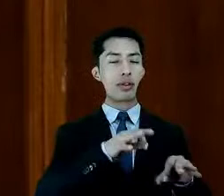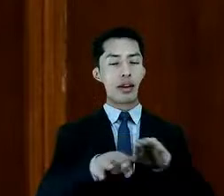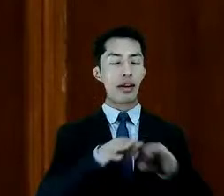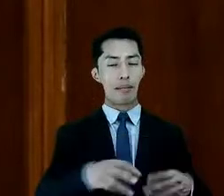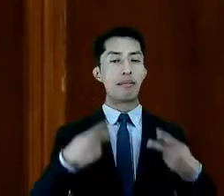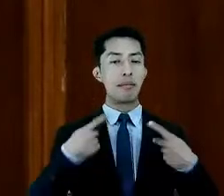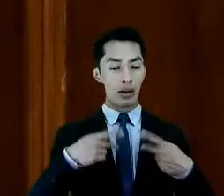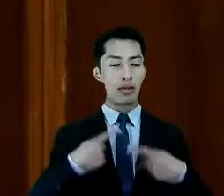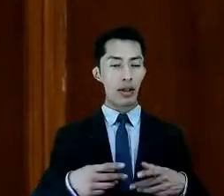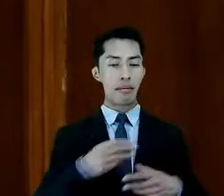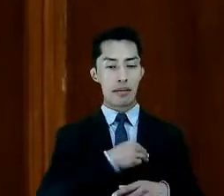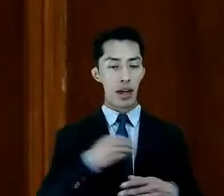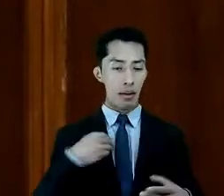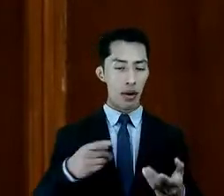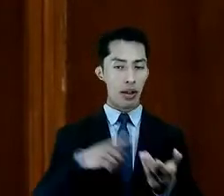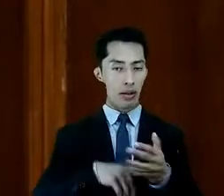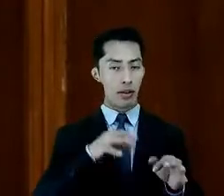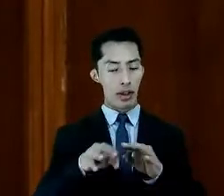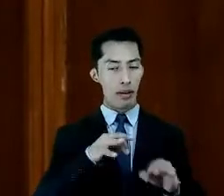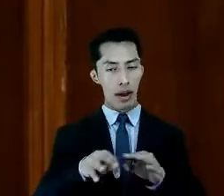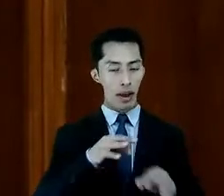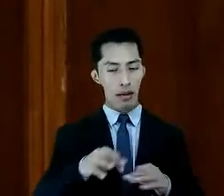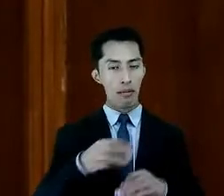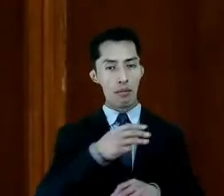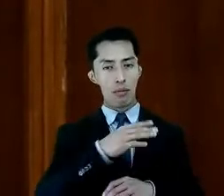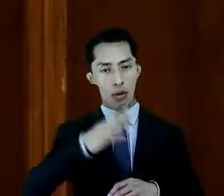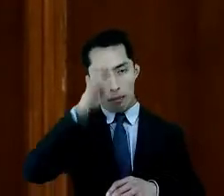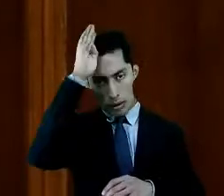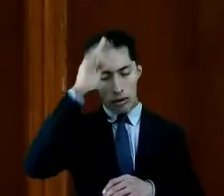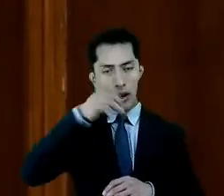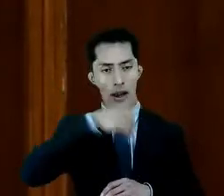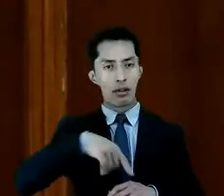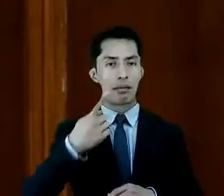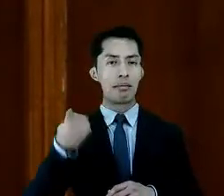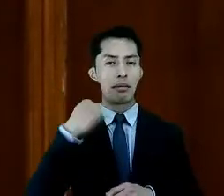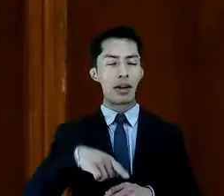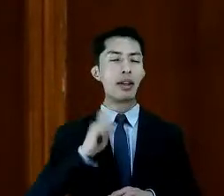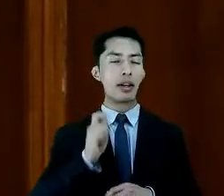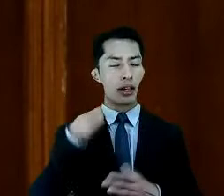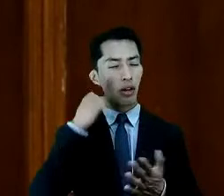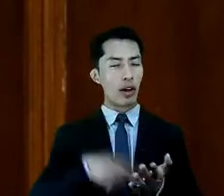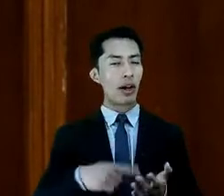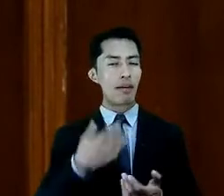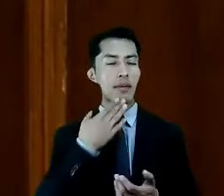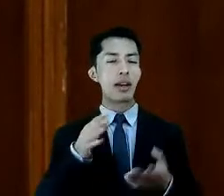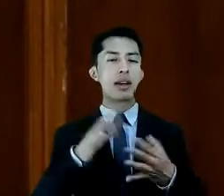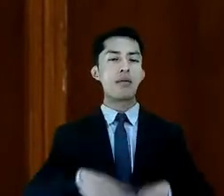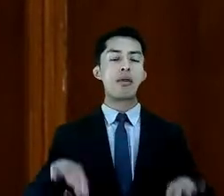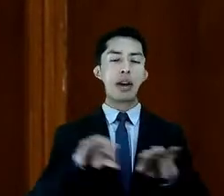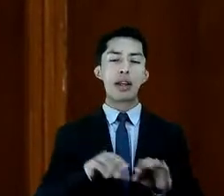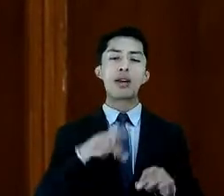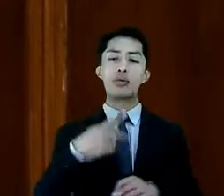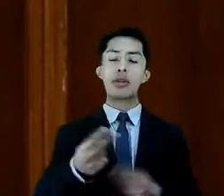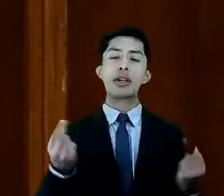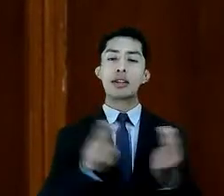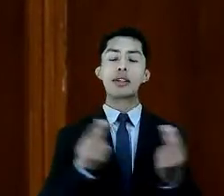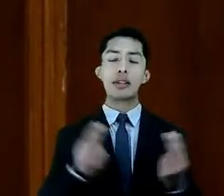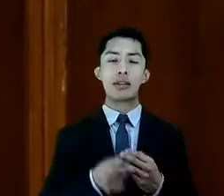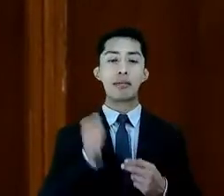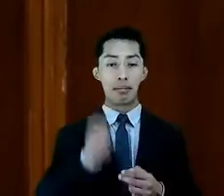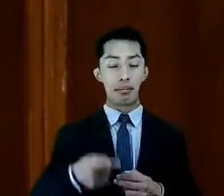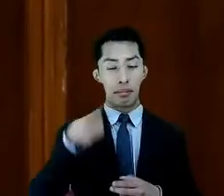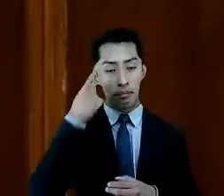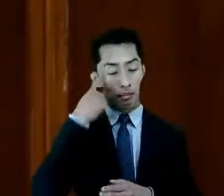personas integrantes de los cuerpos de bomberos, se establece que es pertinente tener como requisito para